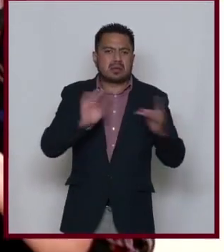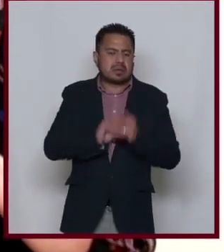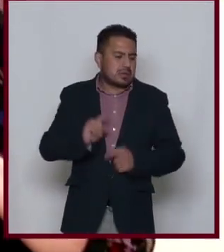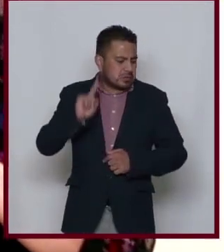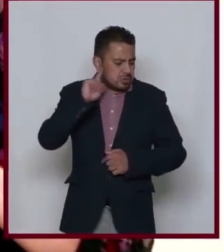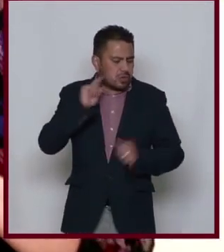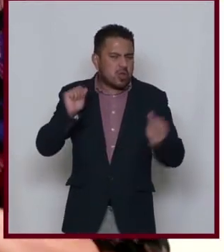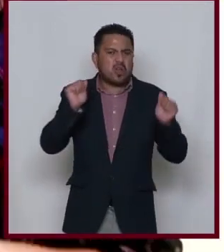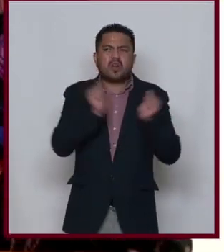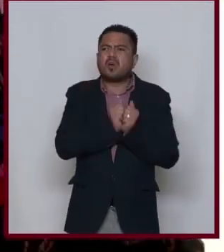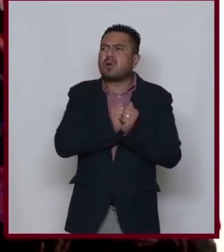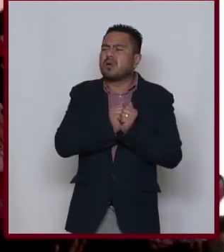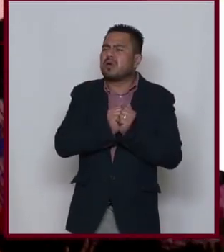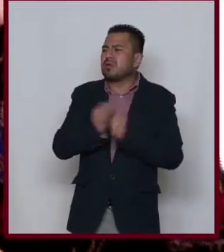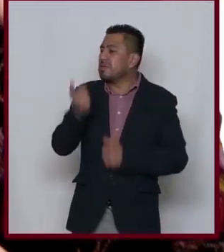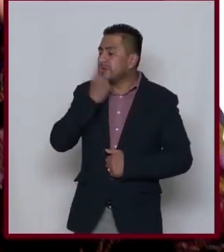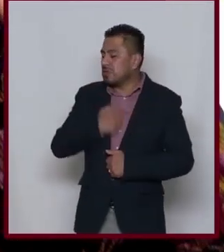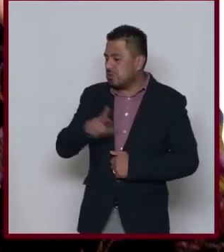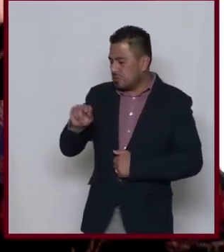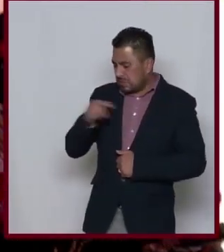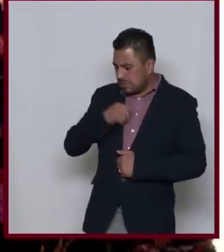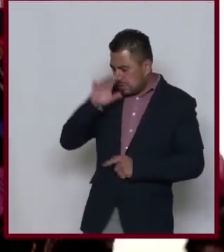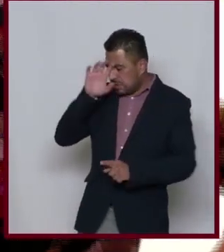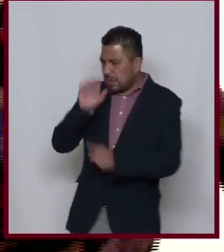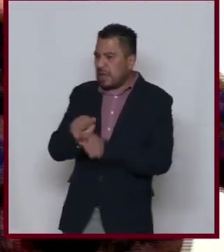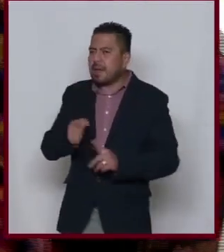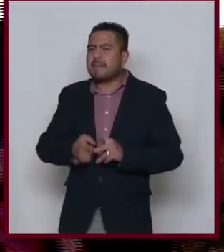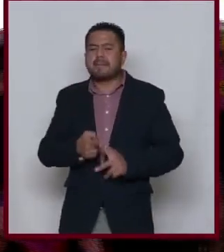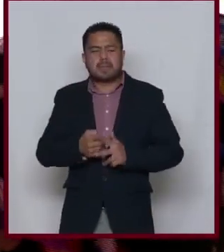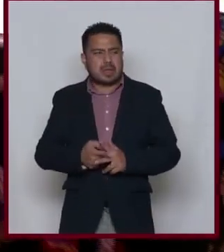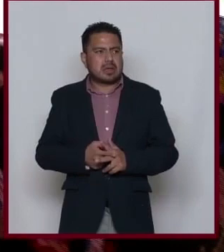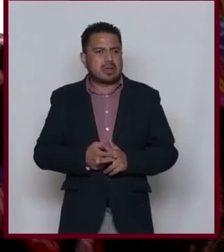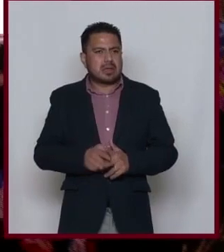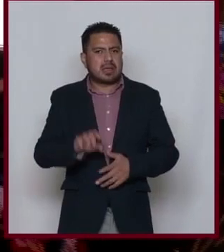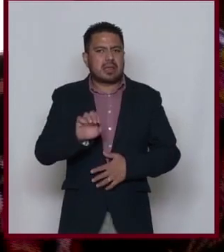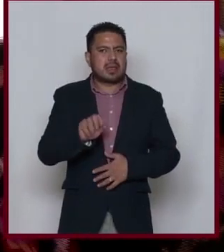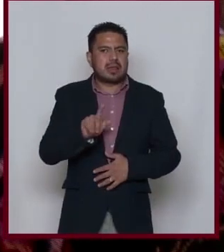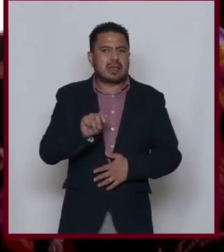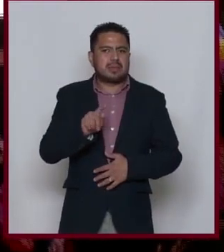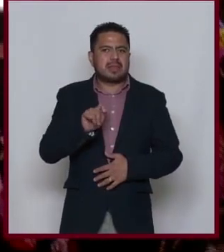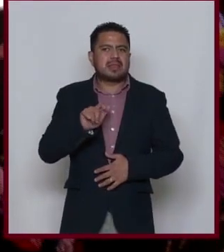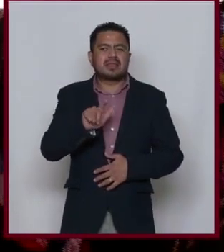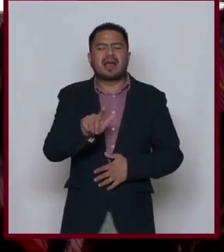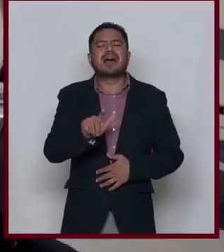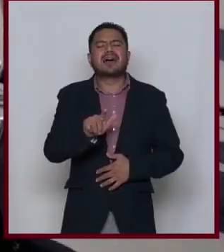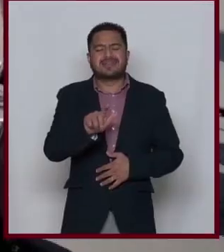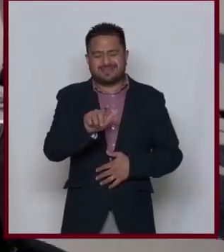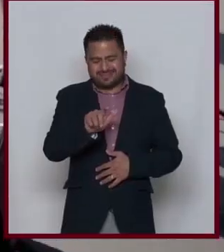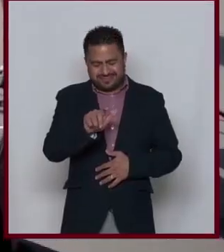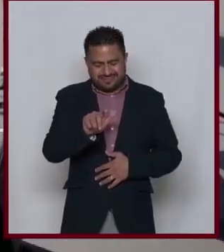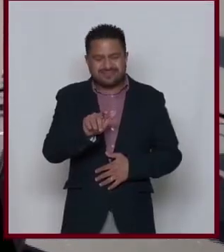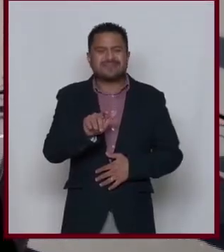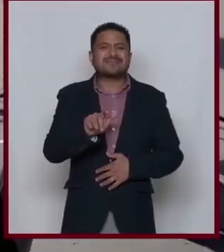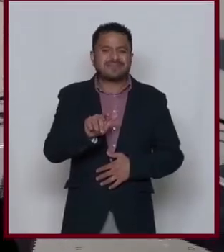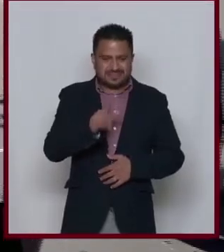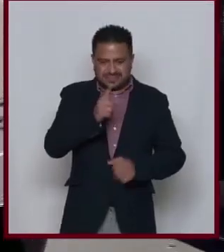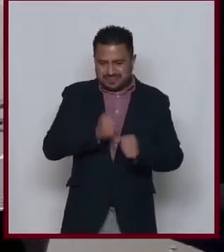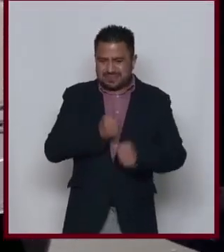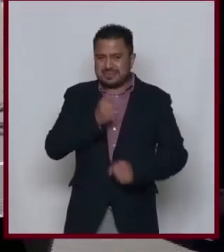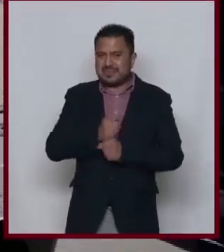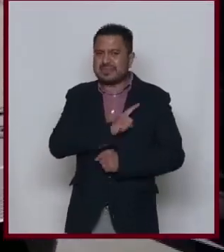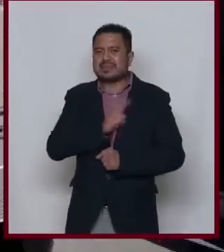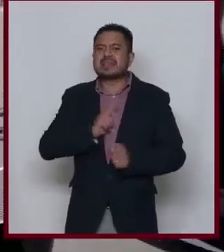con... Ni me digas, déjame adivinar, matemáticas. Elemental, mi querido amigo, elemental. Bueno, primero hay que decir